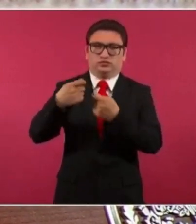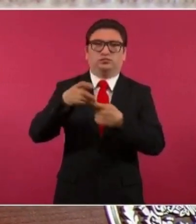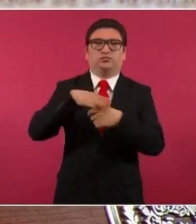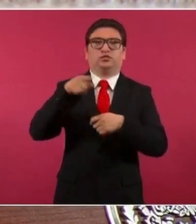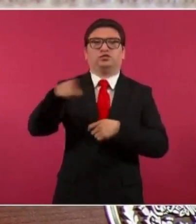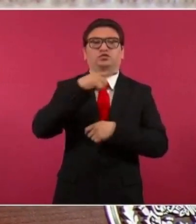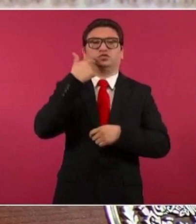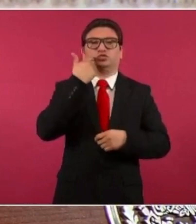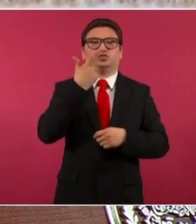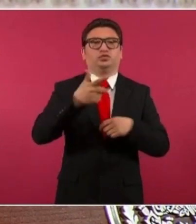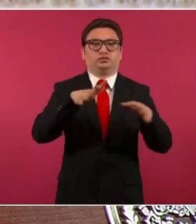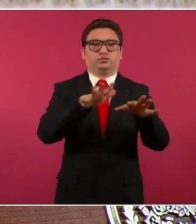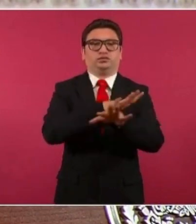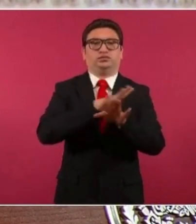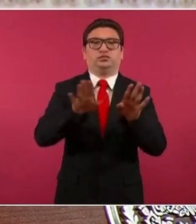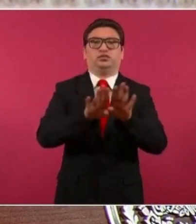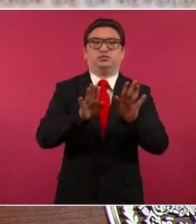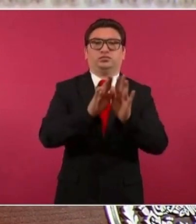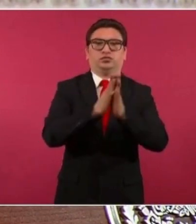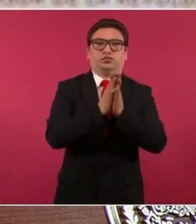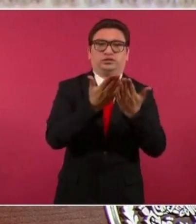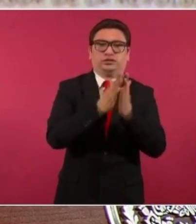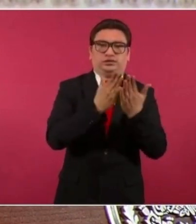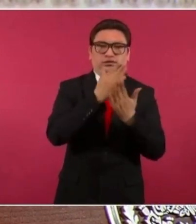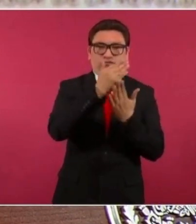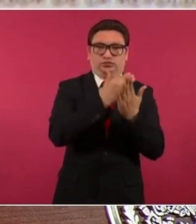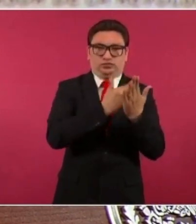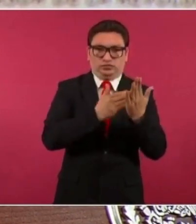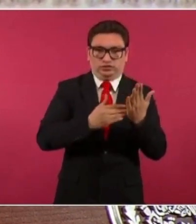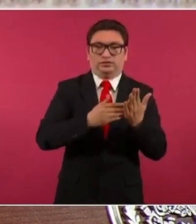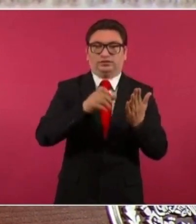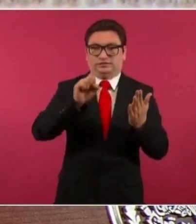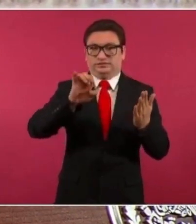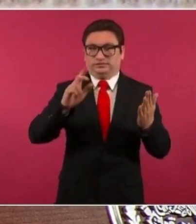los contenidos de los libros de texto.